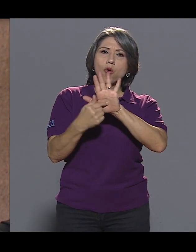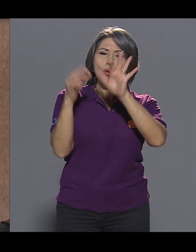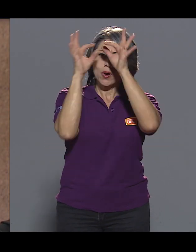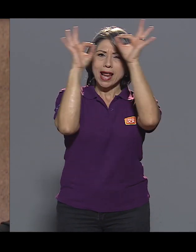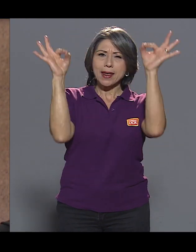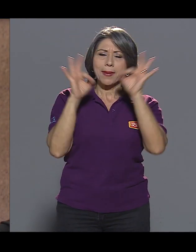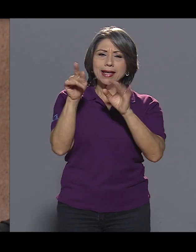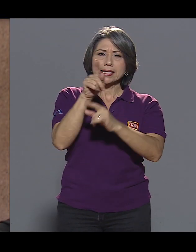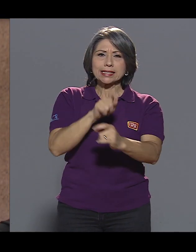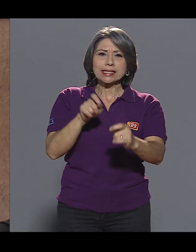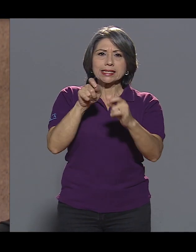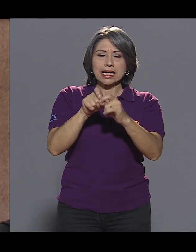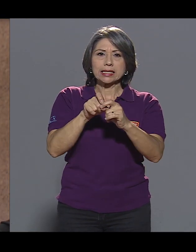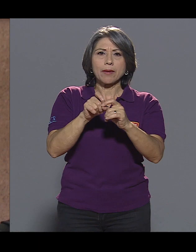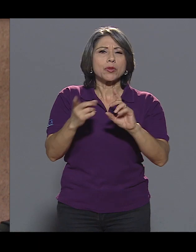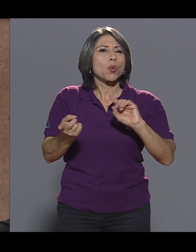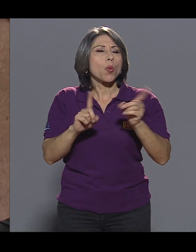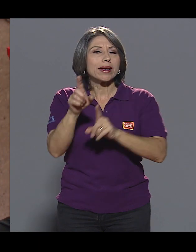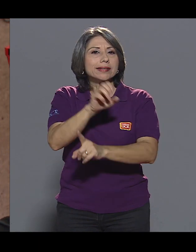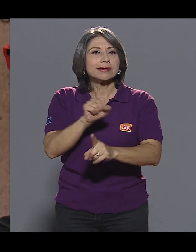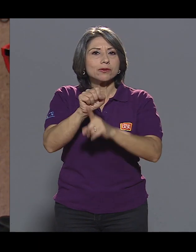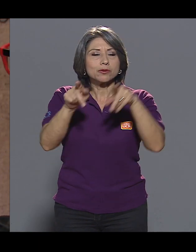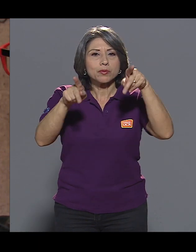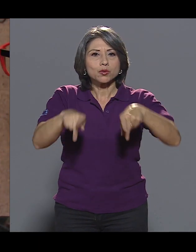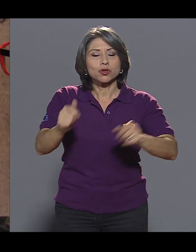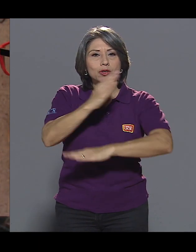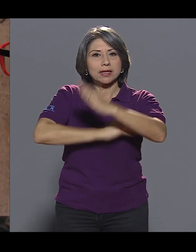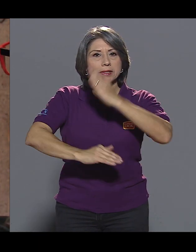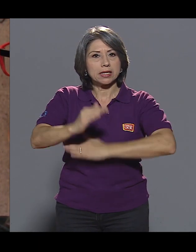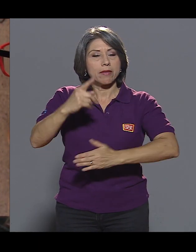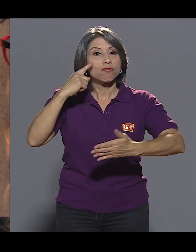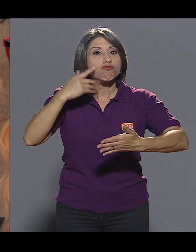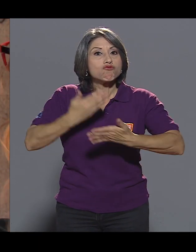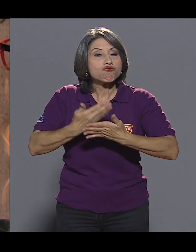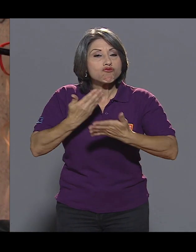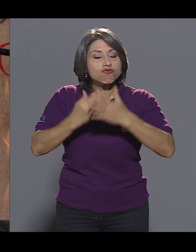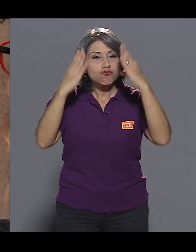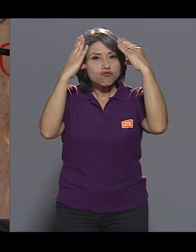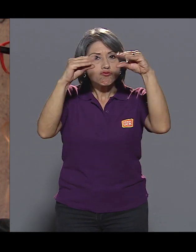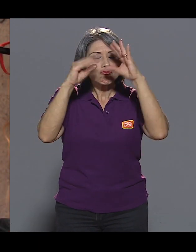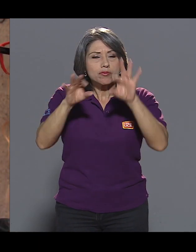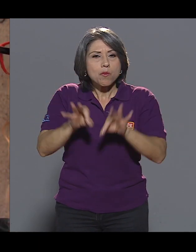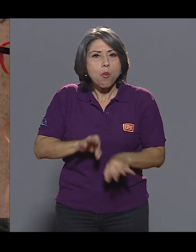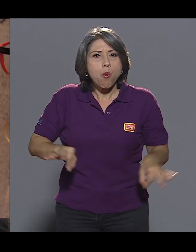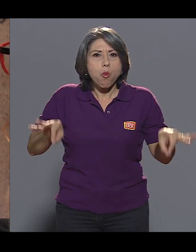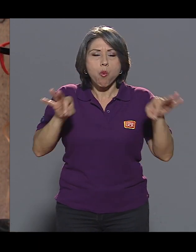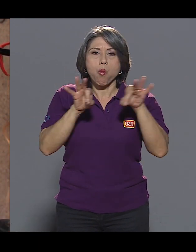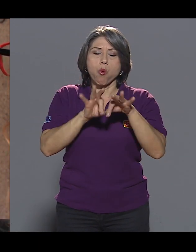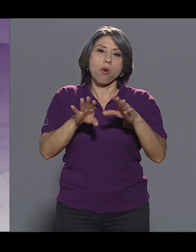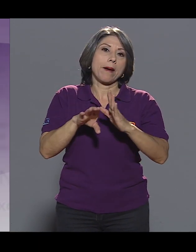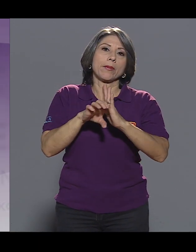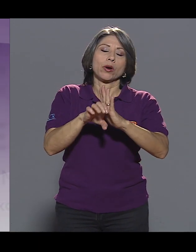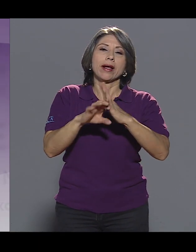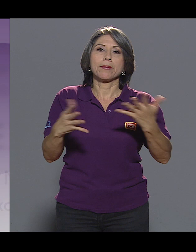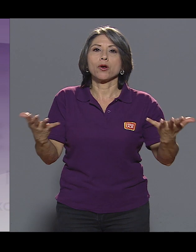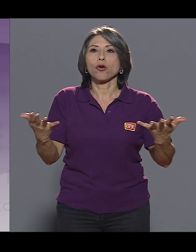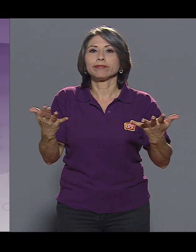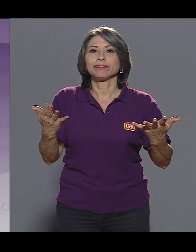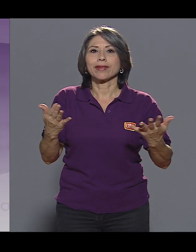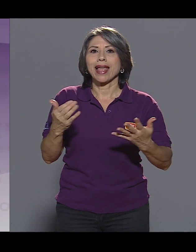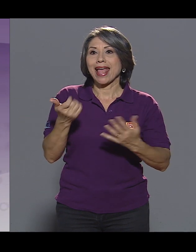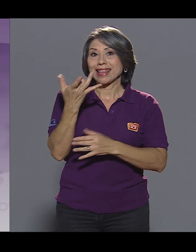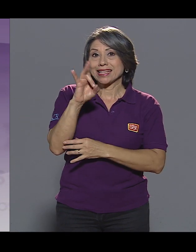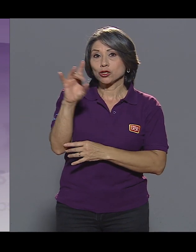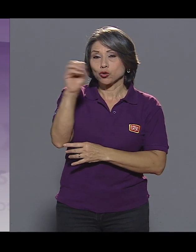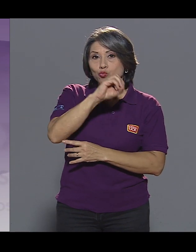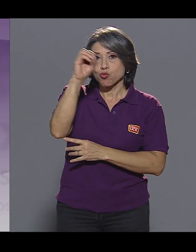de la situación de las personas con discapacidad, refleja datos muy importantes y muy relevantes, como que, por ejemplo, el